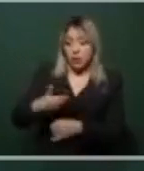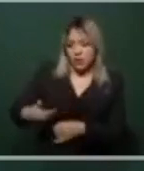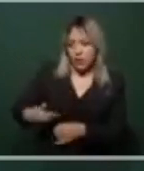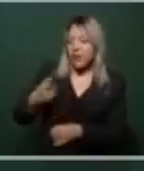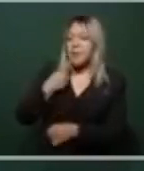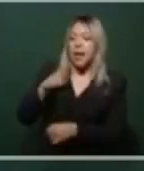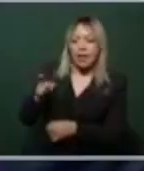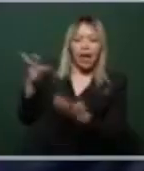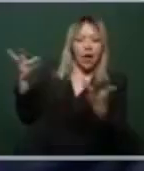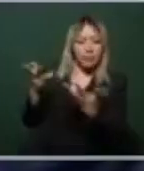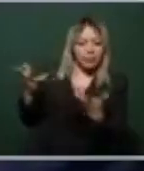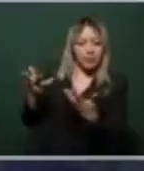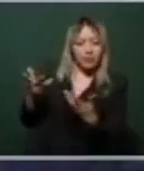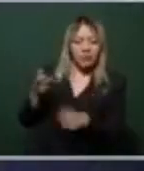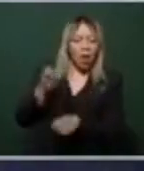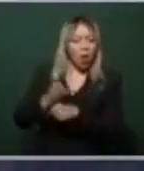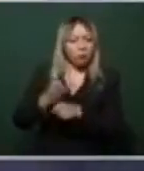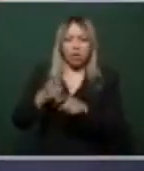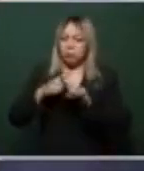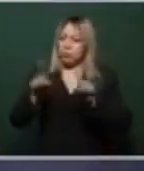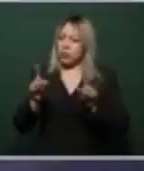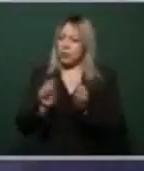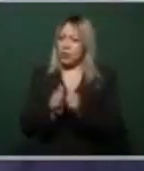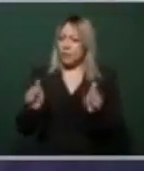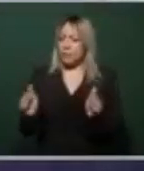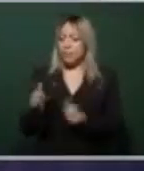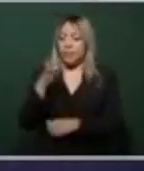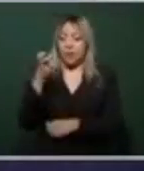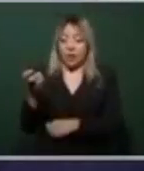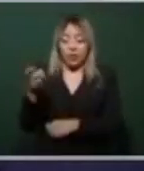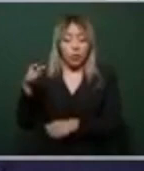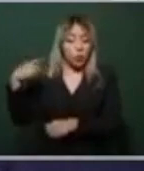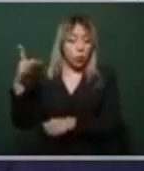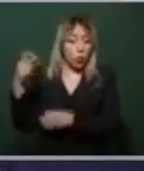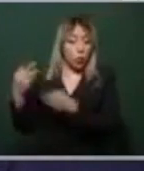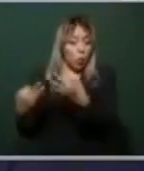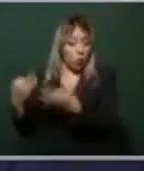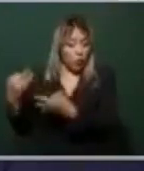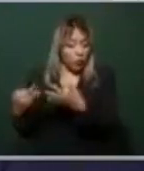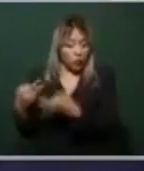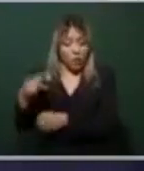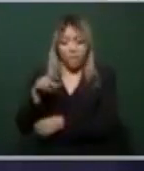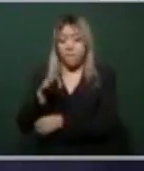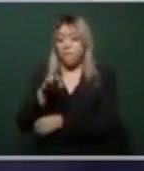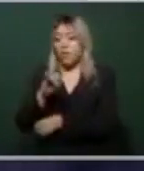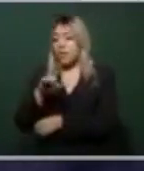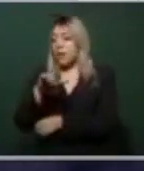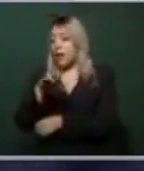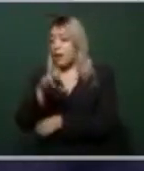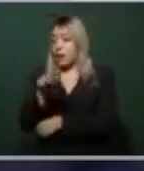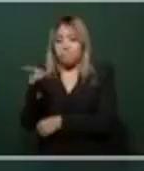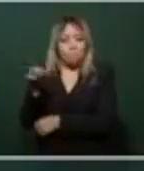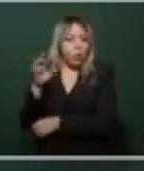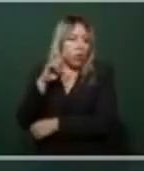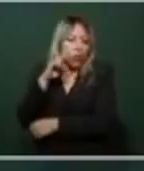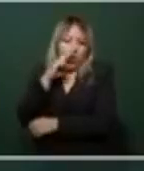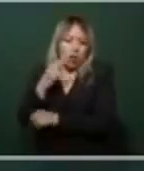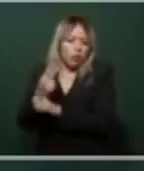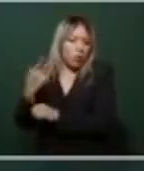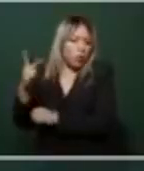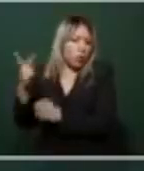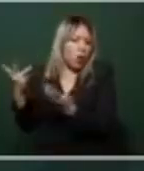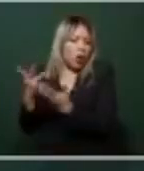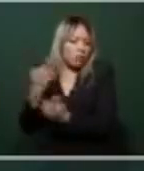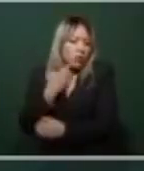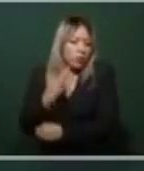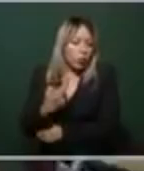del presidente, ya no. Entonces, si esto corresponde a la fiscalía, ellos tienen que resolverlo. Tendría